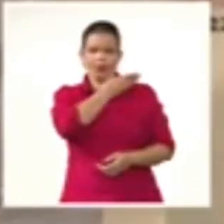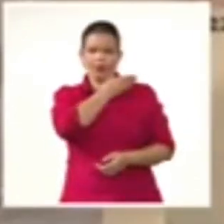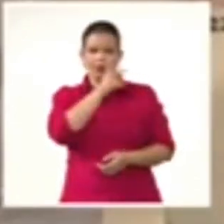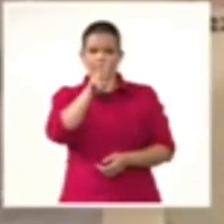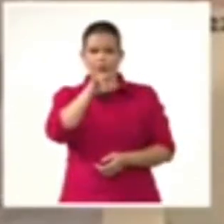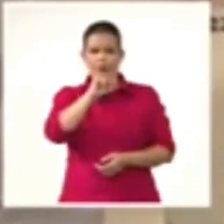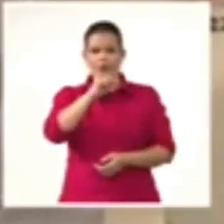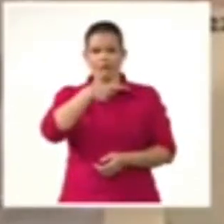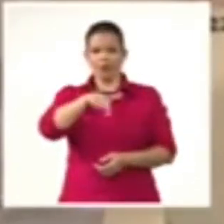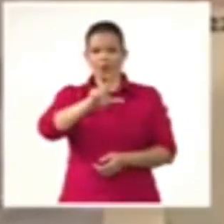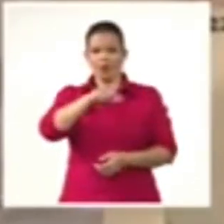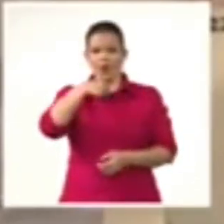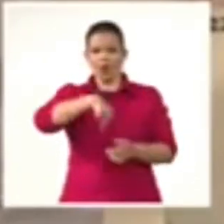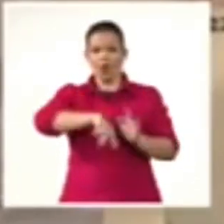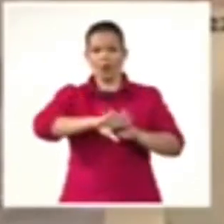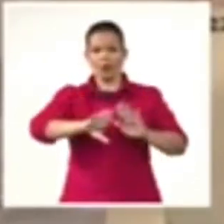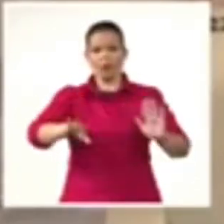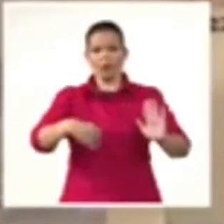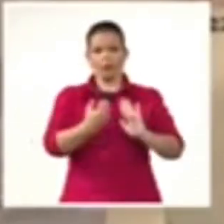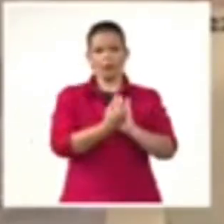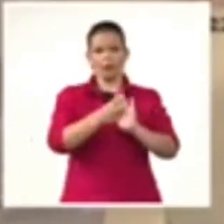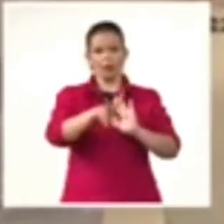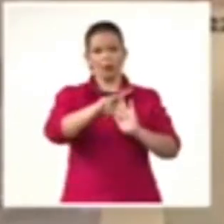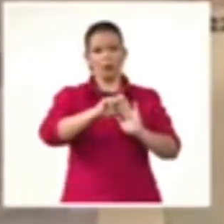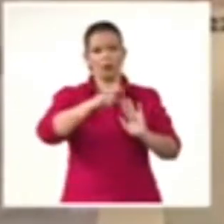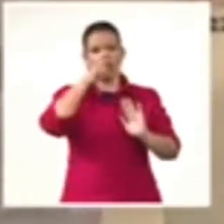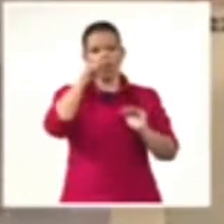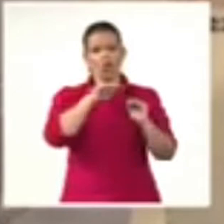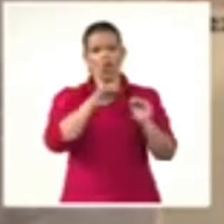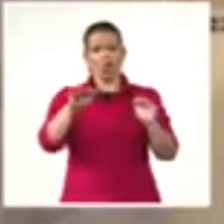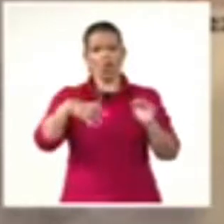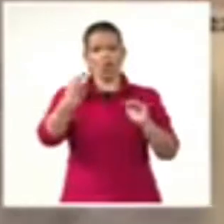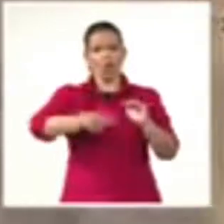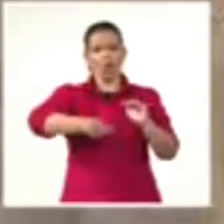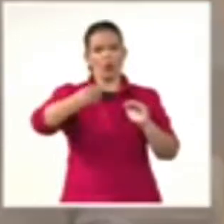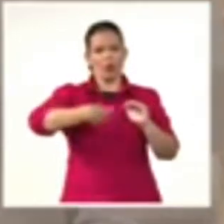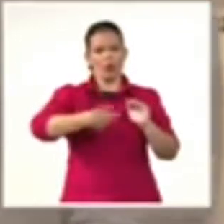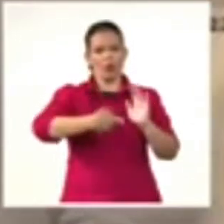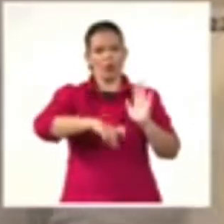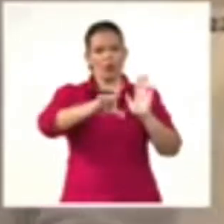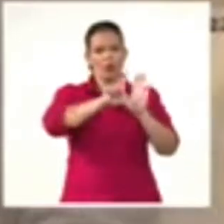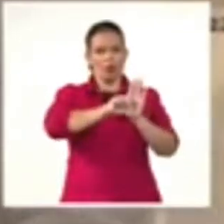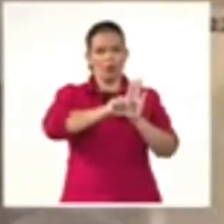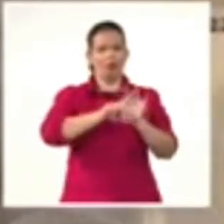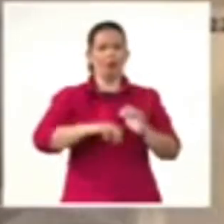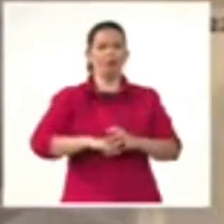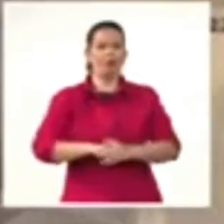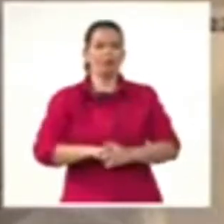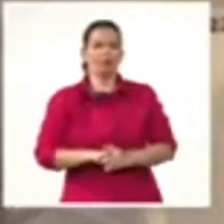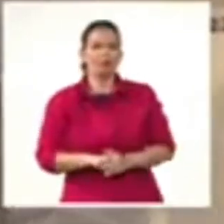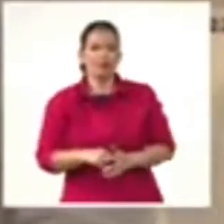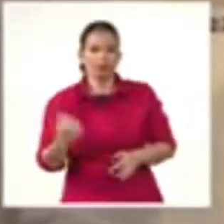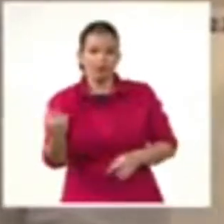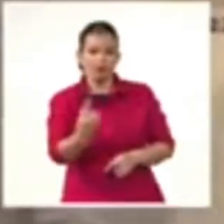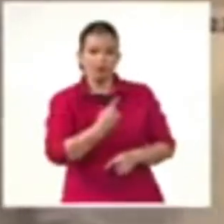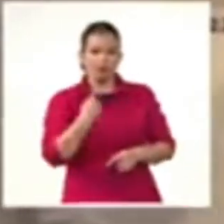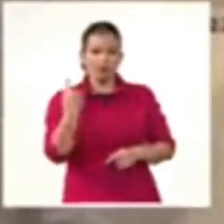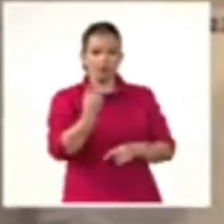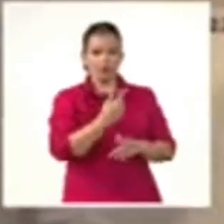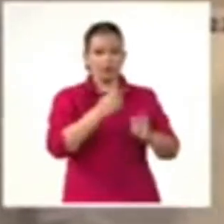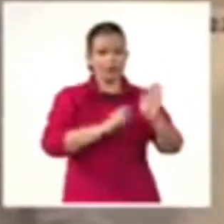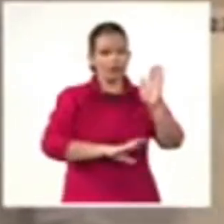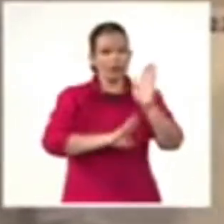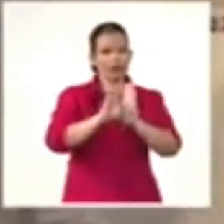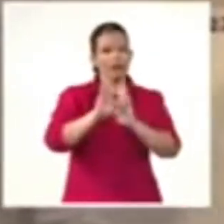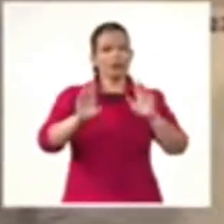una nueva constitución y normas jurídicas que colocan al país a la vanguardia en la garantía de los derechos para